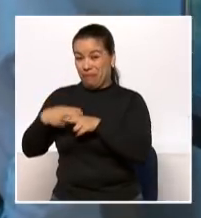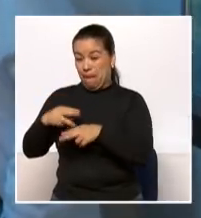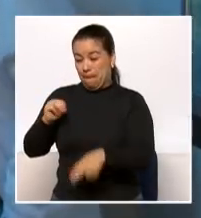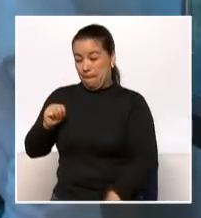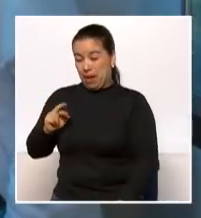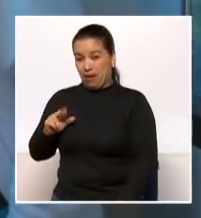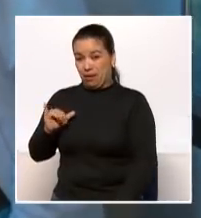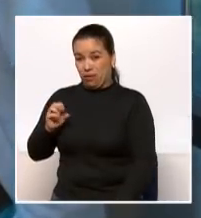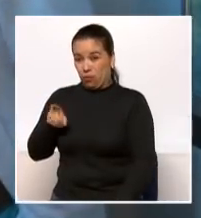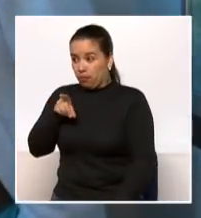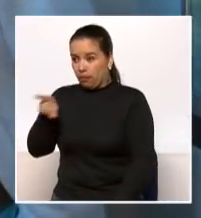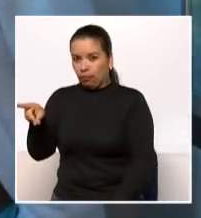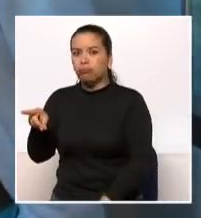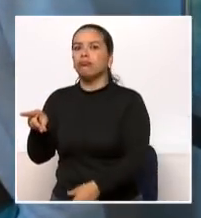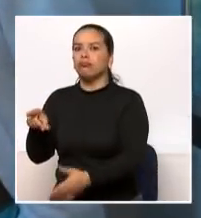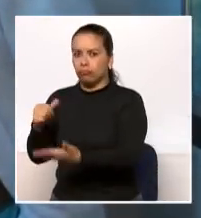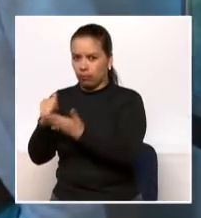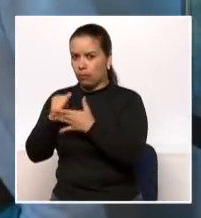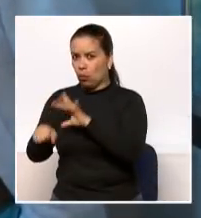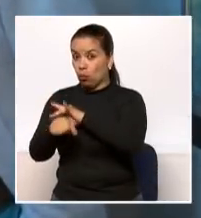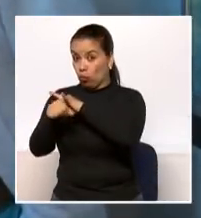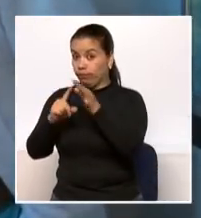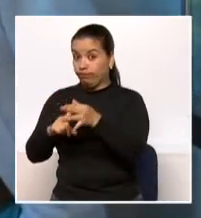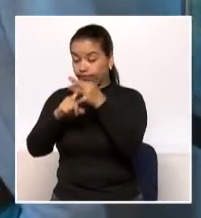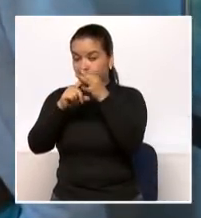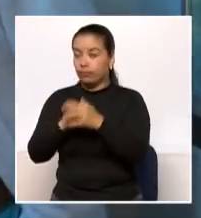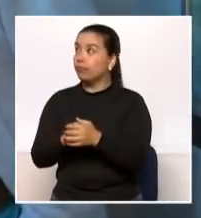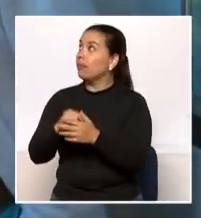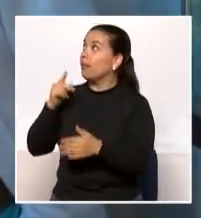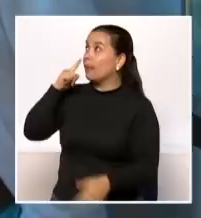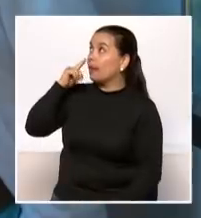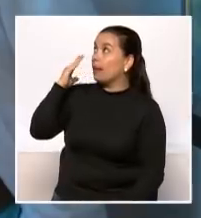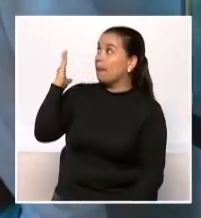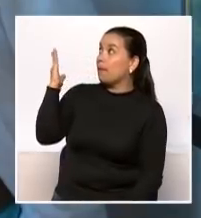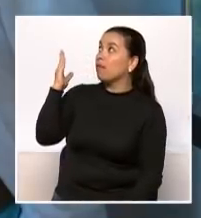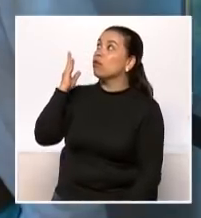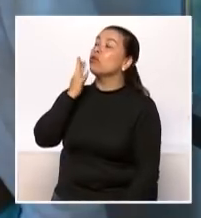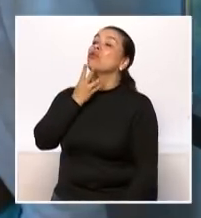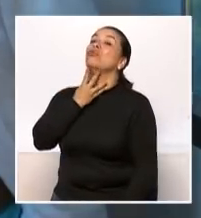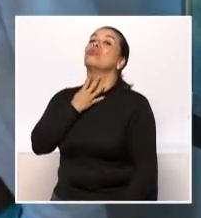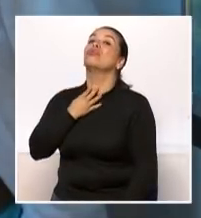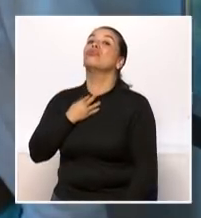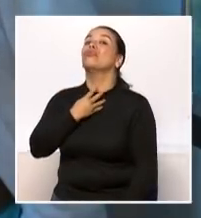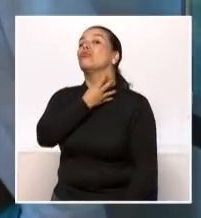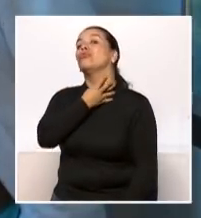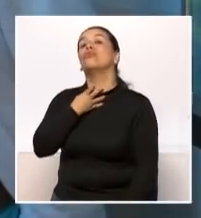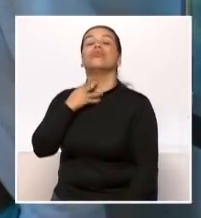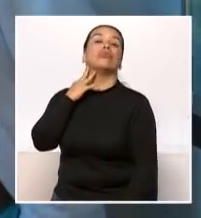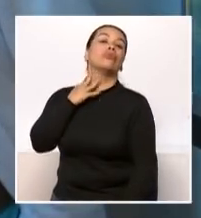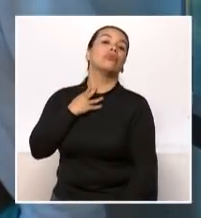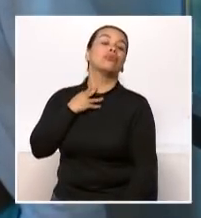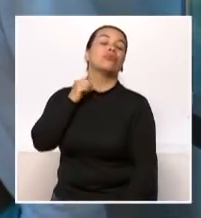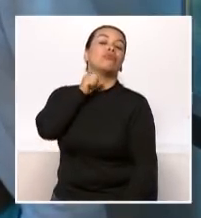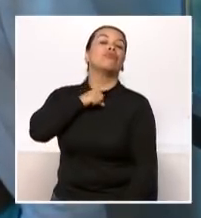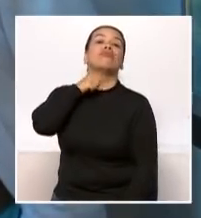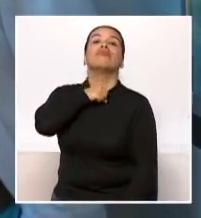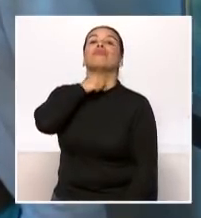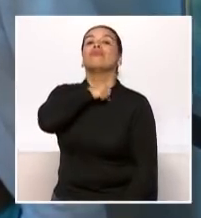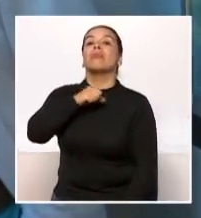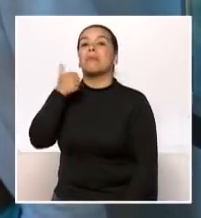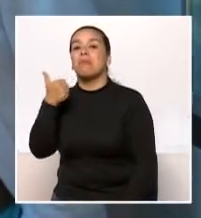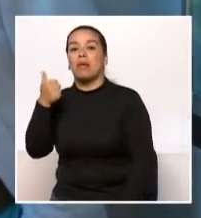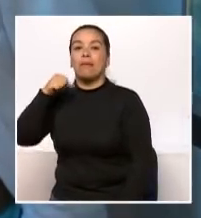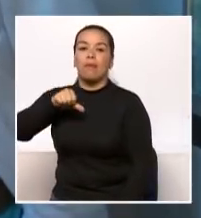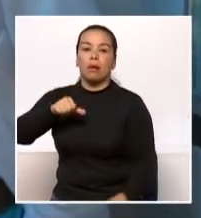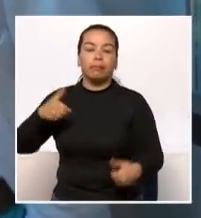hacer ecodoppler. Entonces aquí vemos la carótida, vemos si tiene placas, no tiene placas, les vamos a informar a ustedes eso,